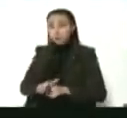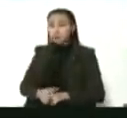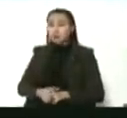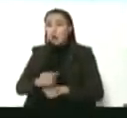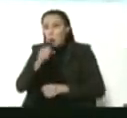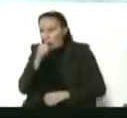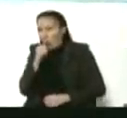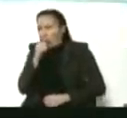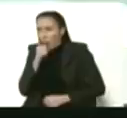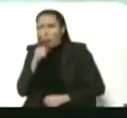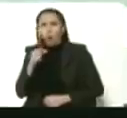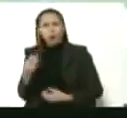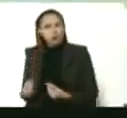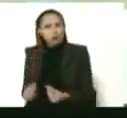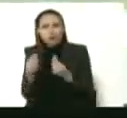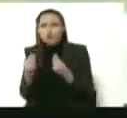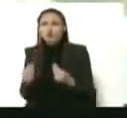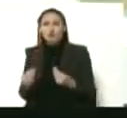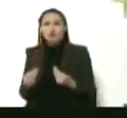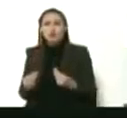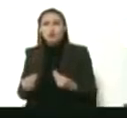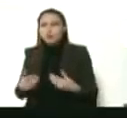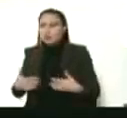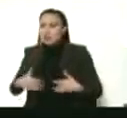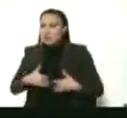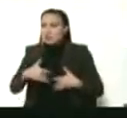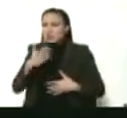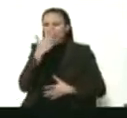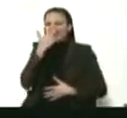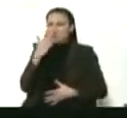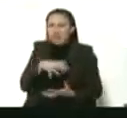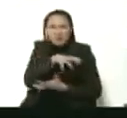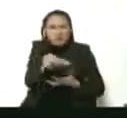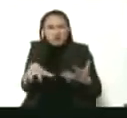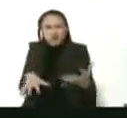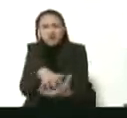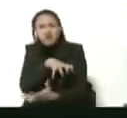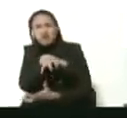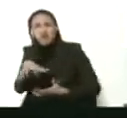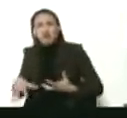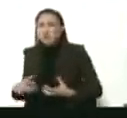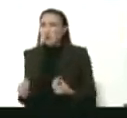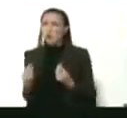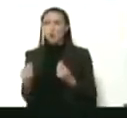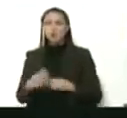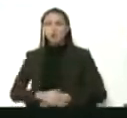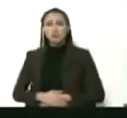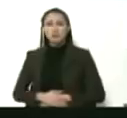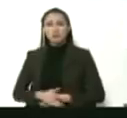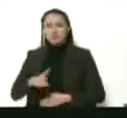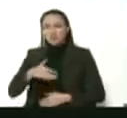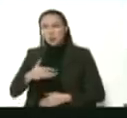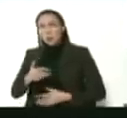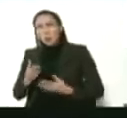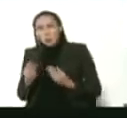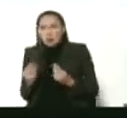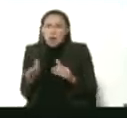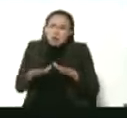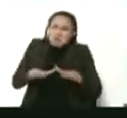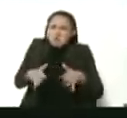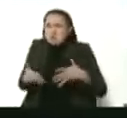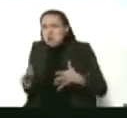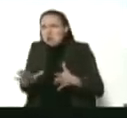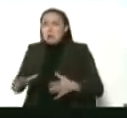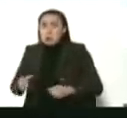tos, cierta dificultad al respirar, quiere decir que eran sintomáticos leves a